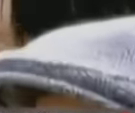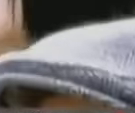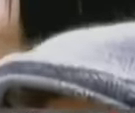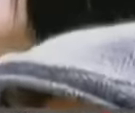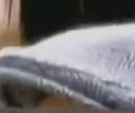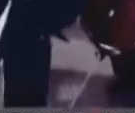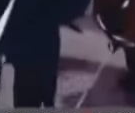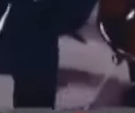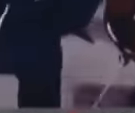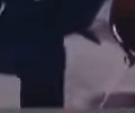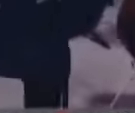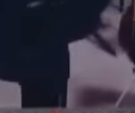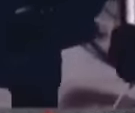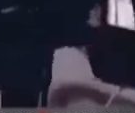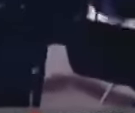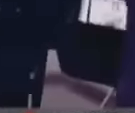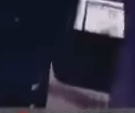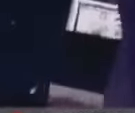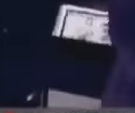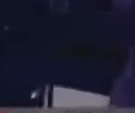gracias.